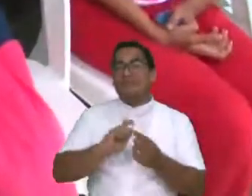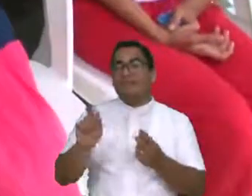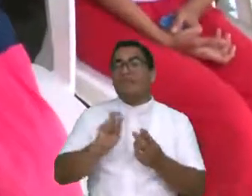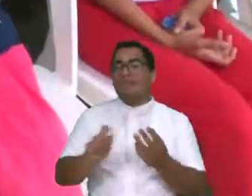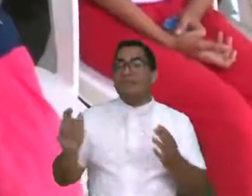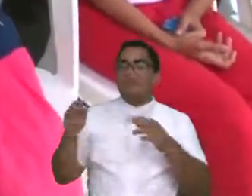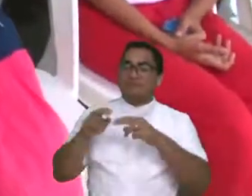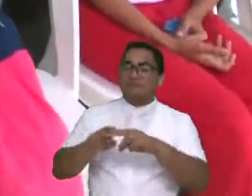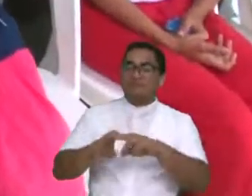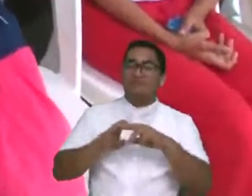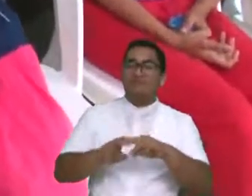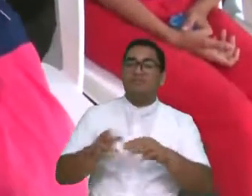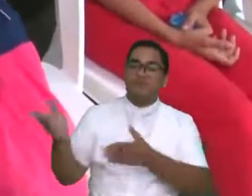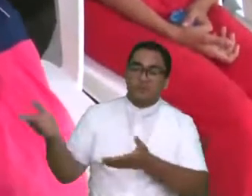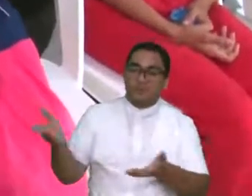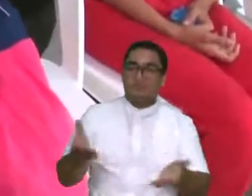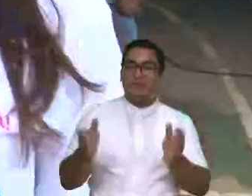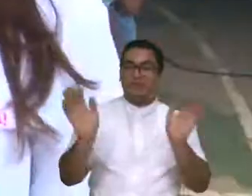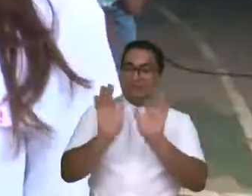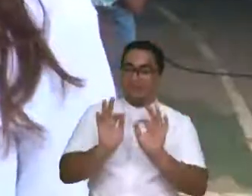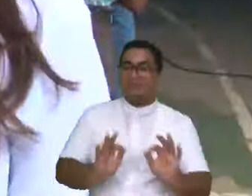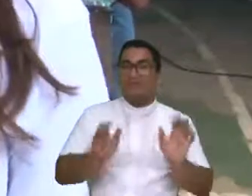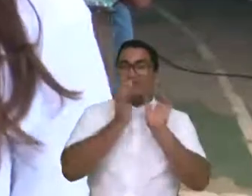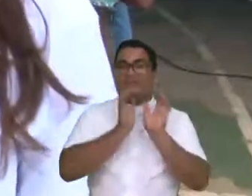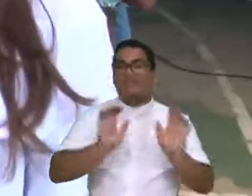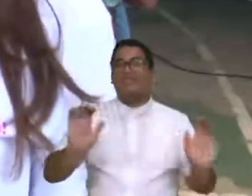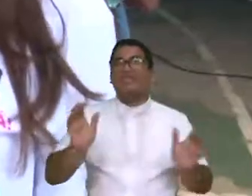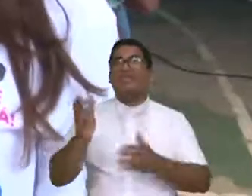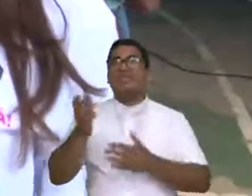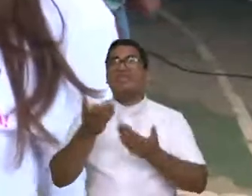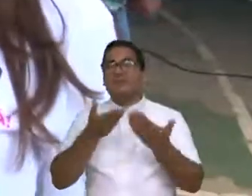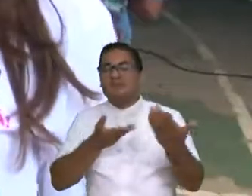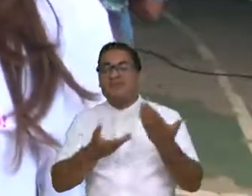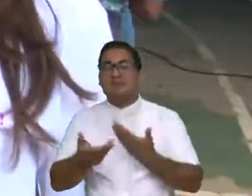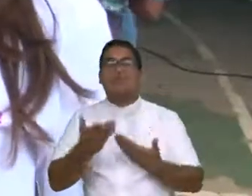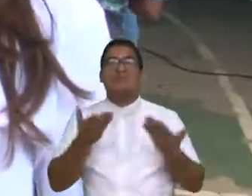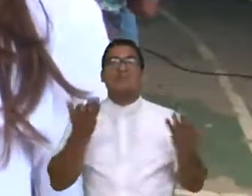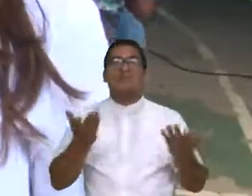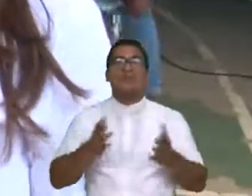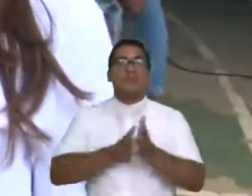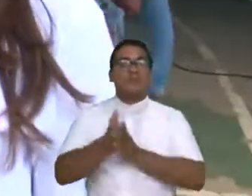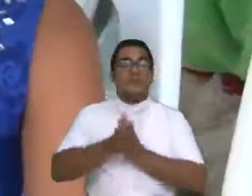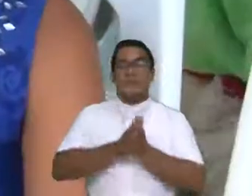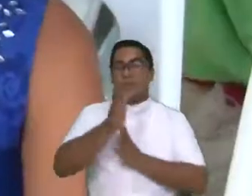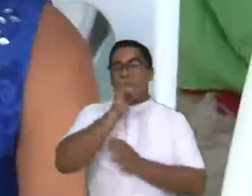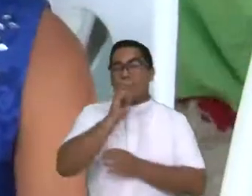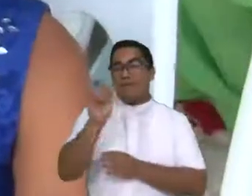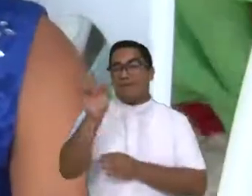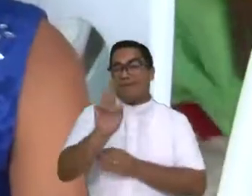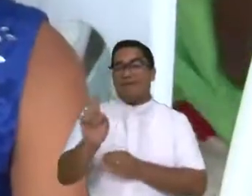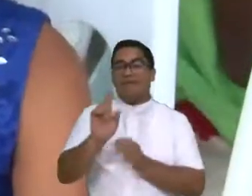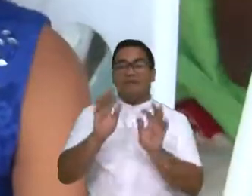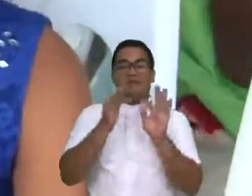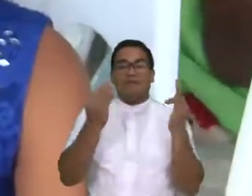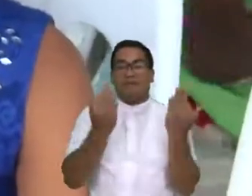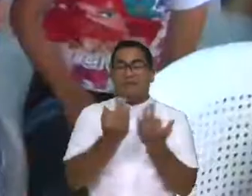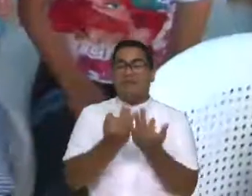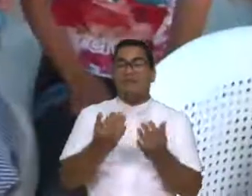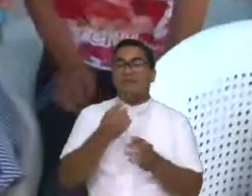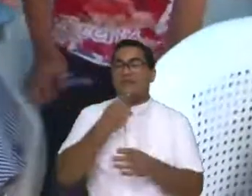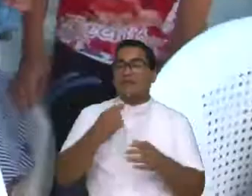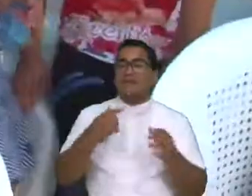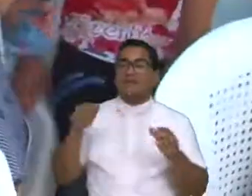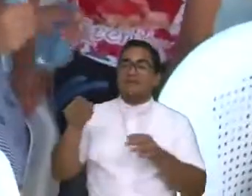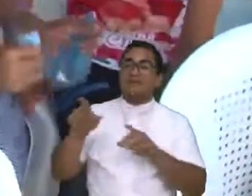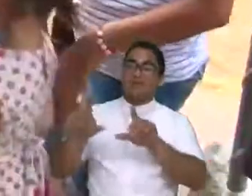poder darle felicidad a los niños, compartir con los niños para que disfruten un poco de un domingo familiar. El Complejo Deportivo Germán